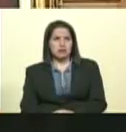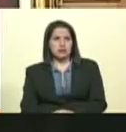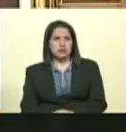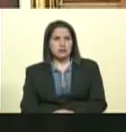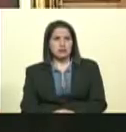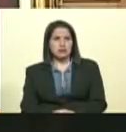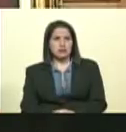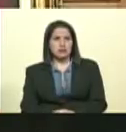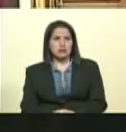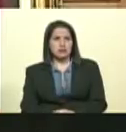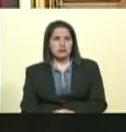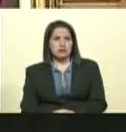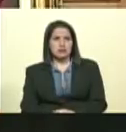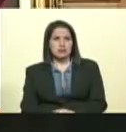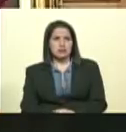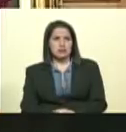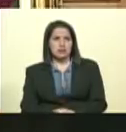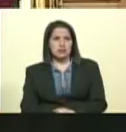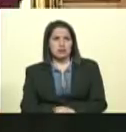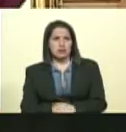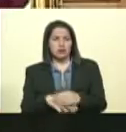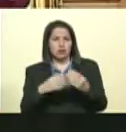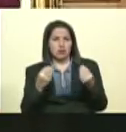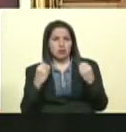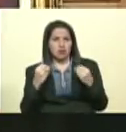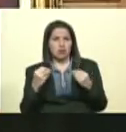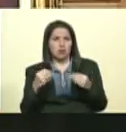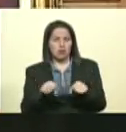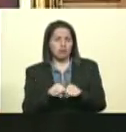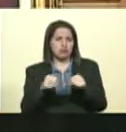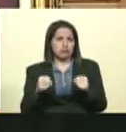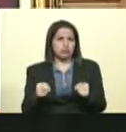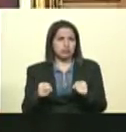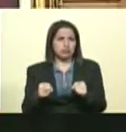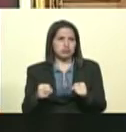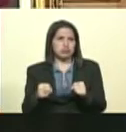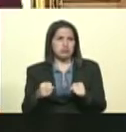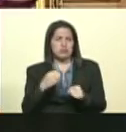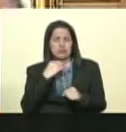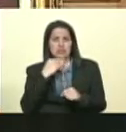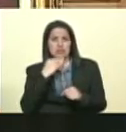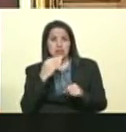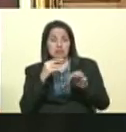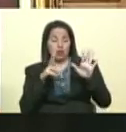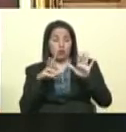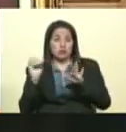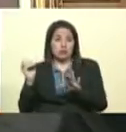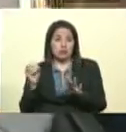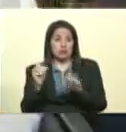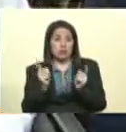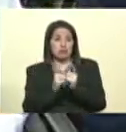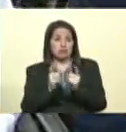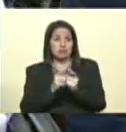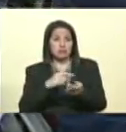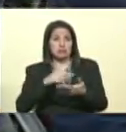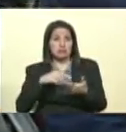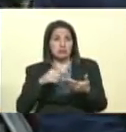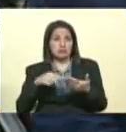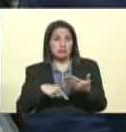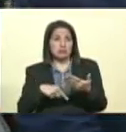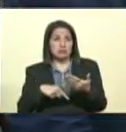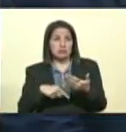salud, bueno, que estaba fragmentada en 80 minicontratos colectivos, que